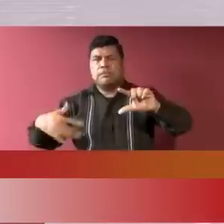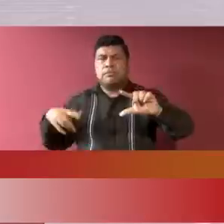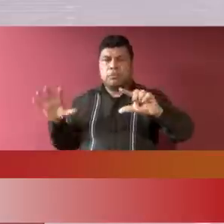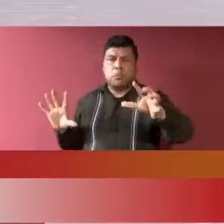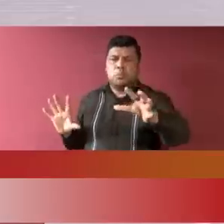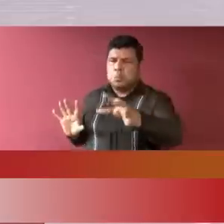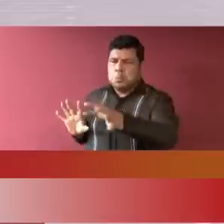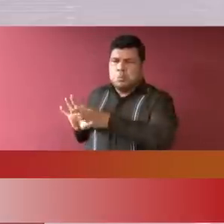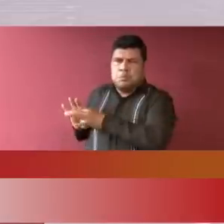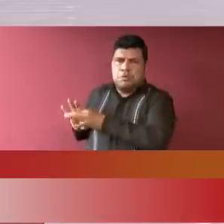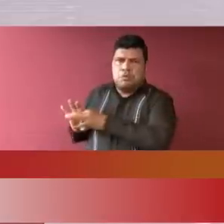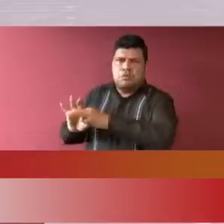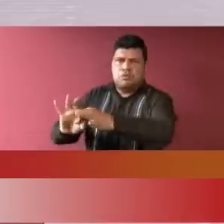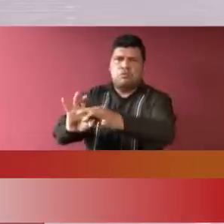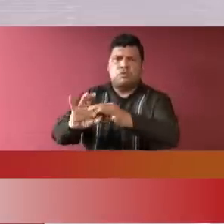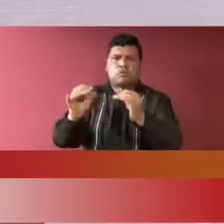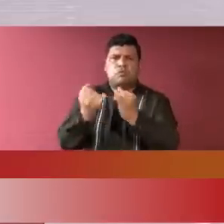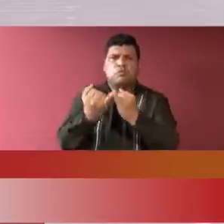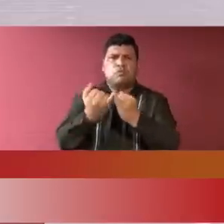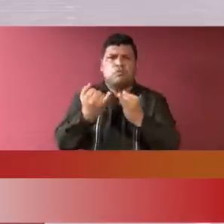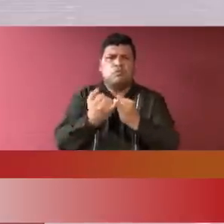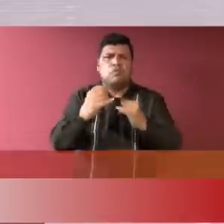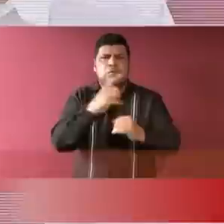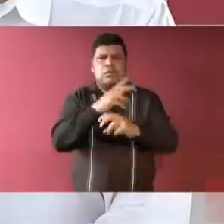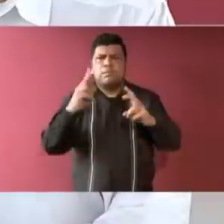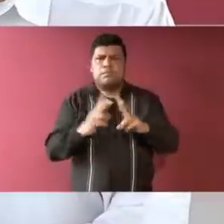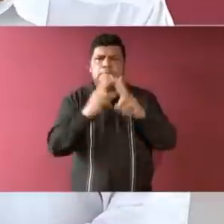hasta Tampico, Tamaulipas,